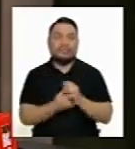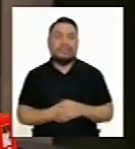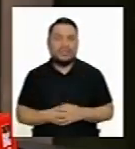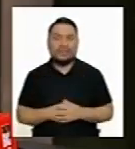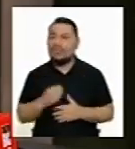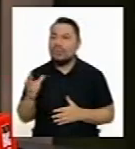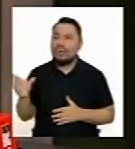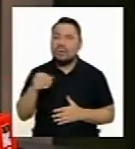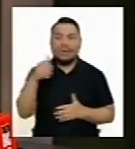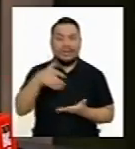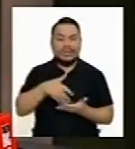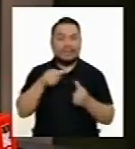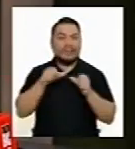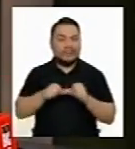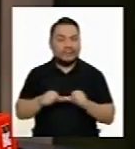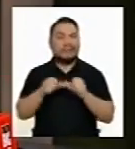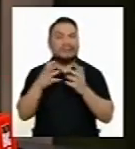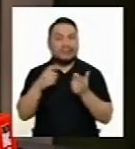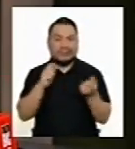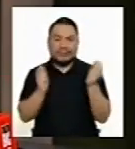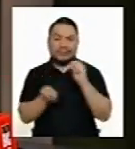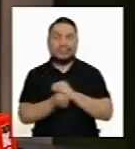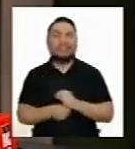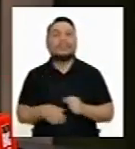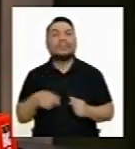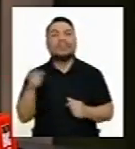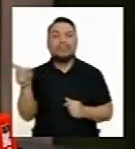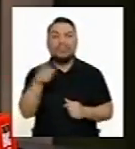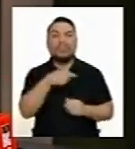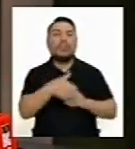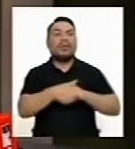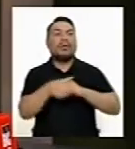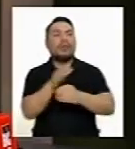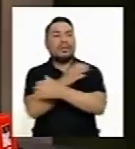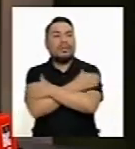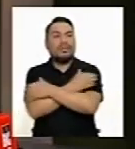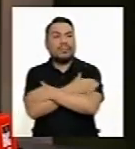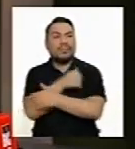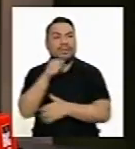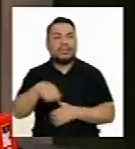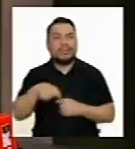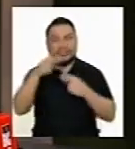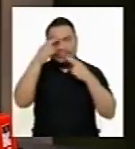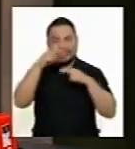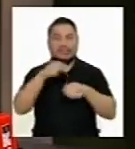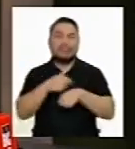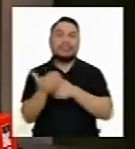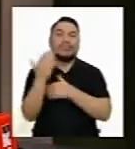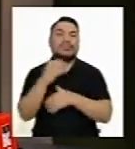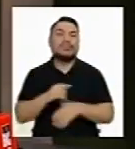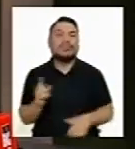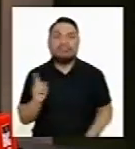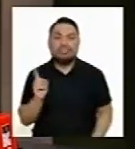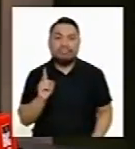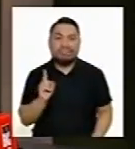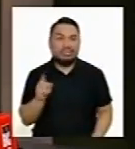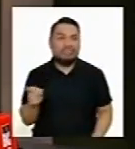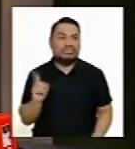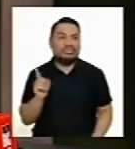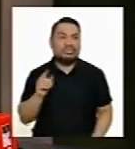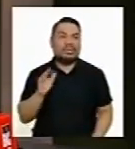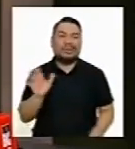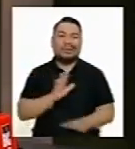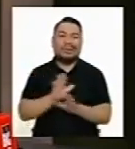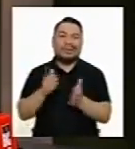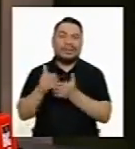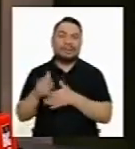sí están estudiando y sí quieren cambiar su vida. Para todos ustedes, un abrazo aquí desde Noticias Matinal. Y a los que no, no, para ellos no hay